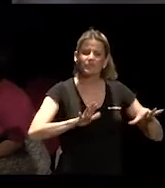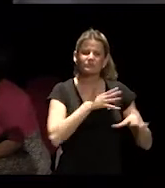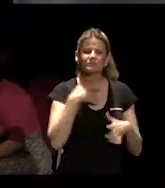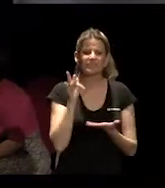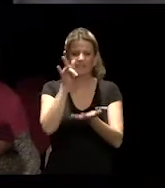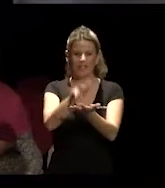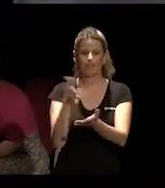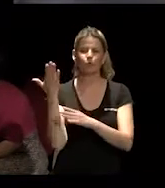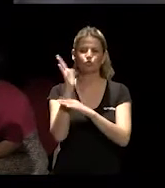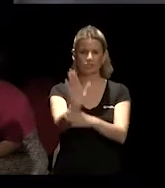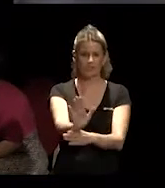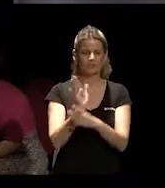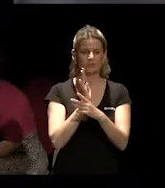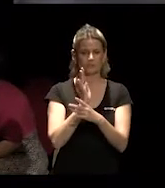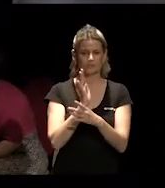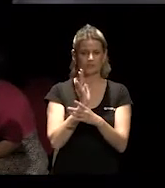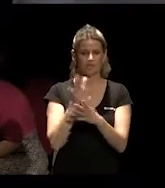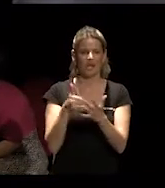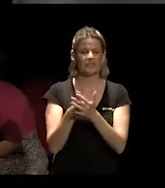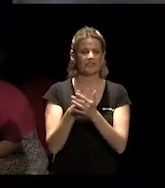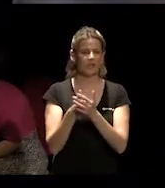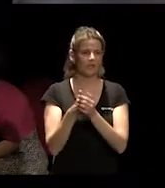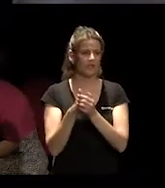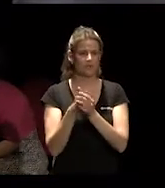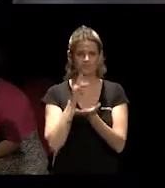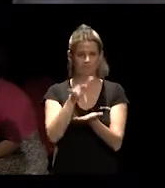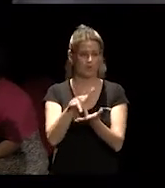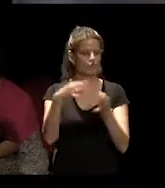a mostrar y se quiere llegar a normalizar